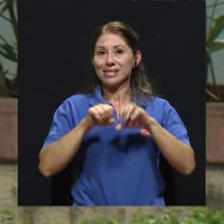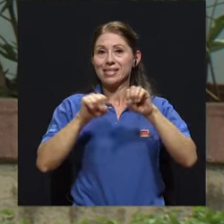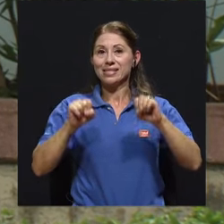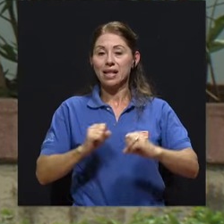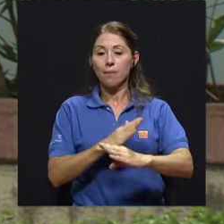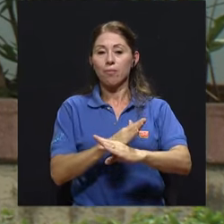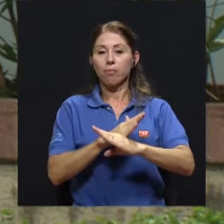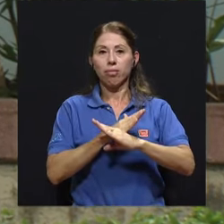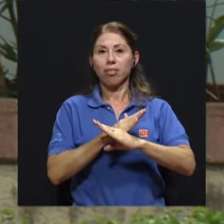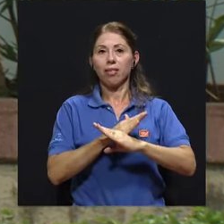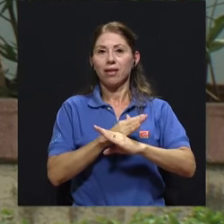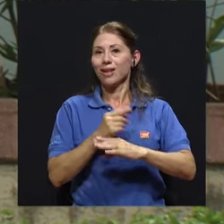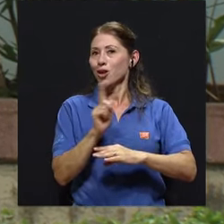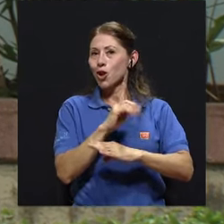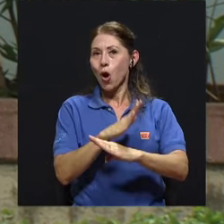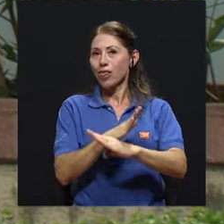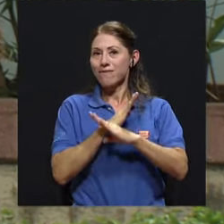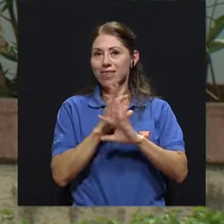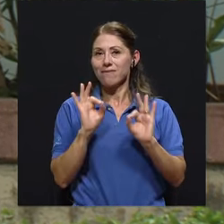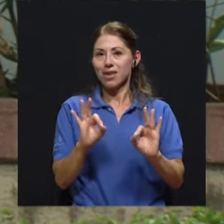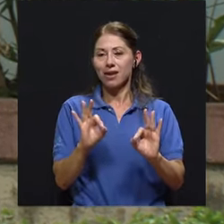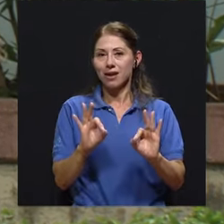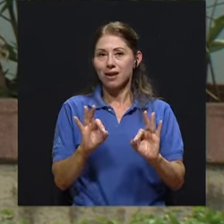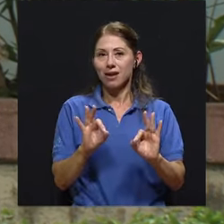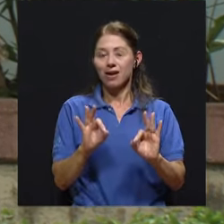que no me defiende tan bien contra los hongos, porque